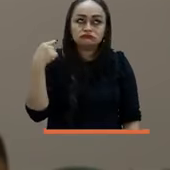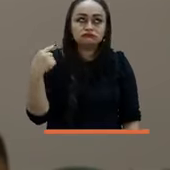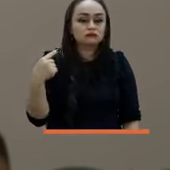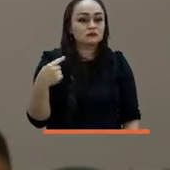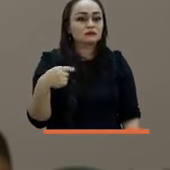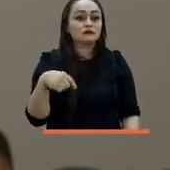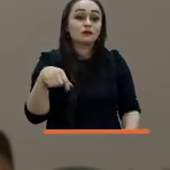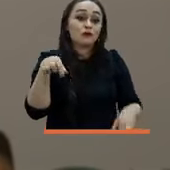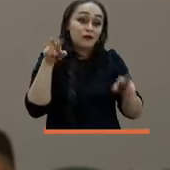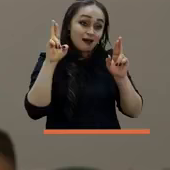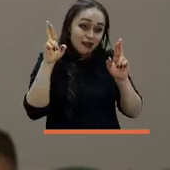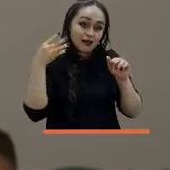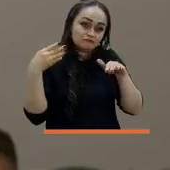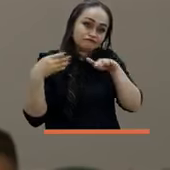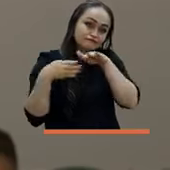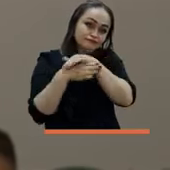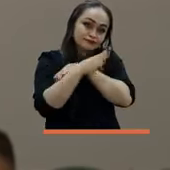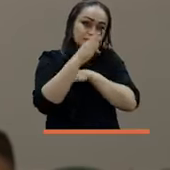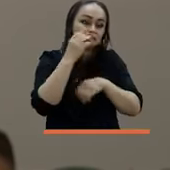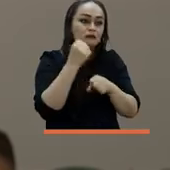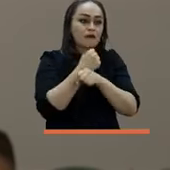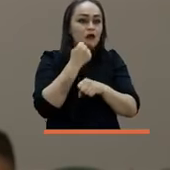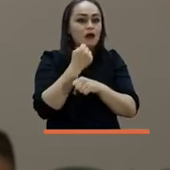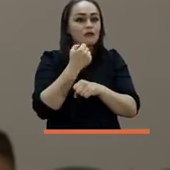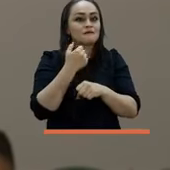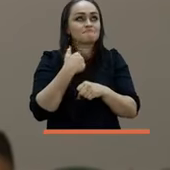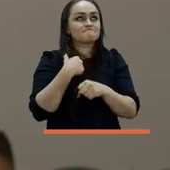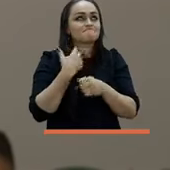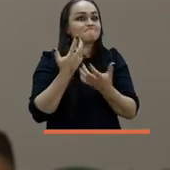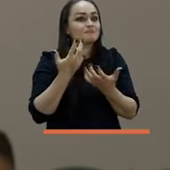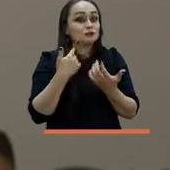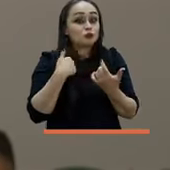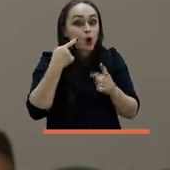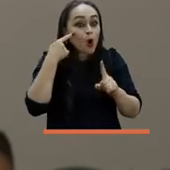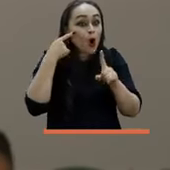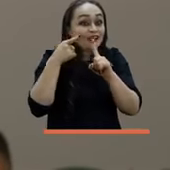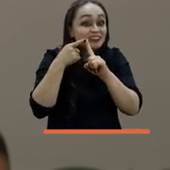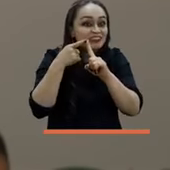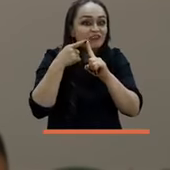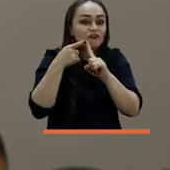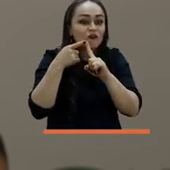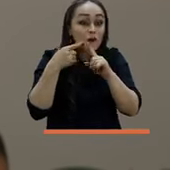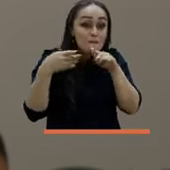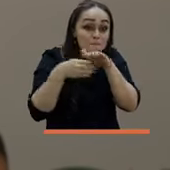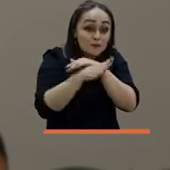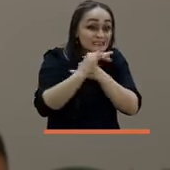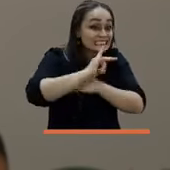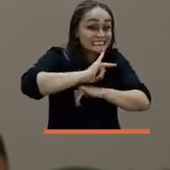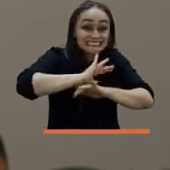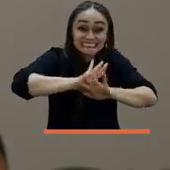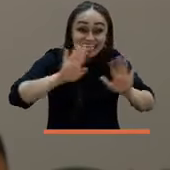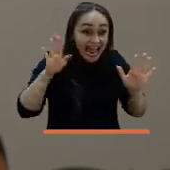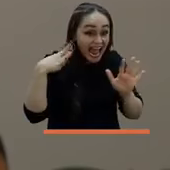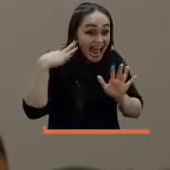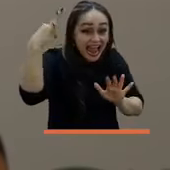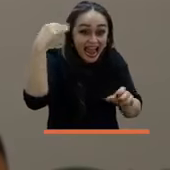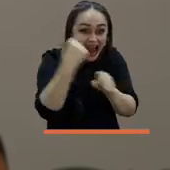que un agudo uno busca permanecer dentro del trabajo